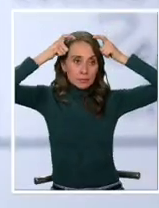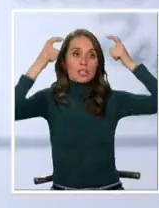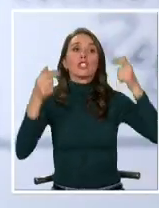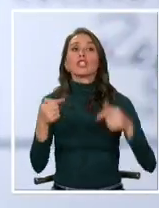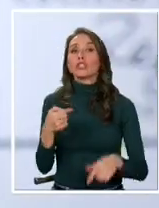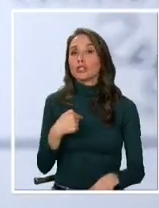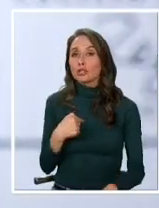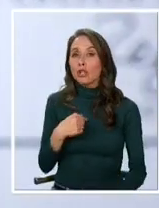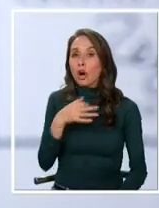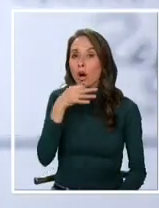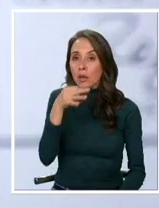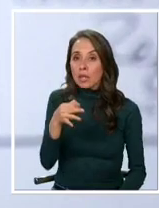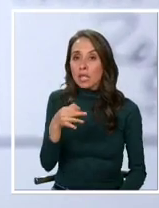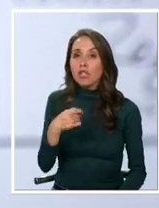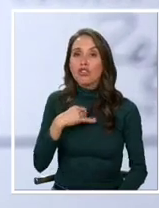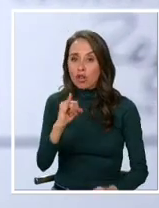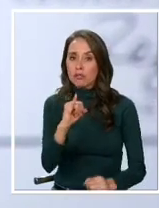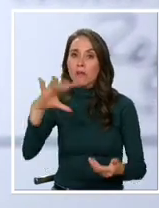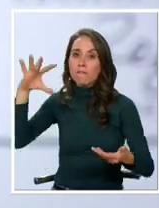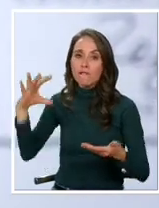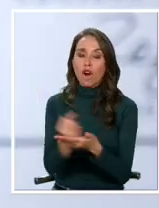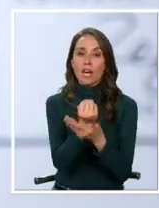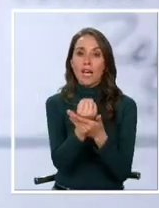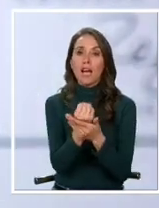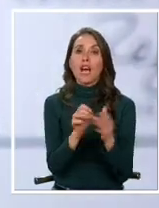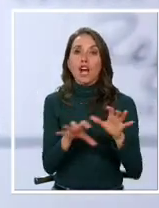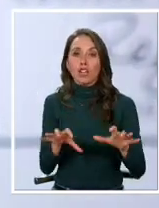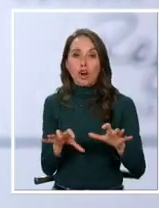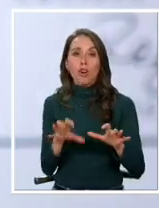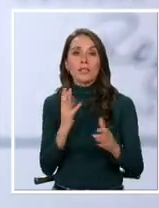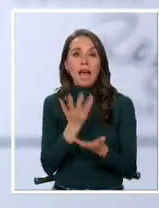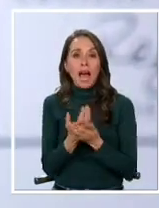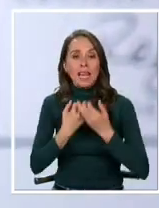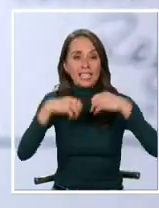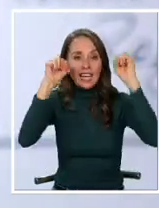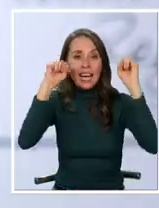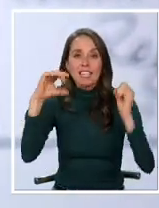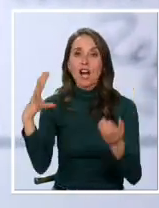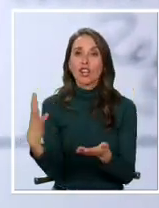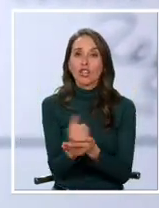yo dije lo voy a conseguir porque las cosas hay que